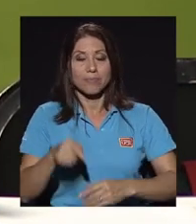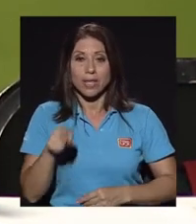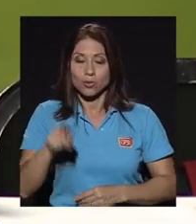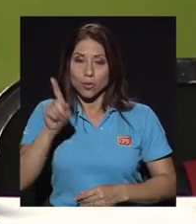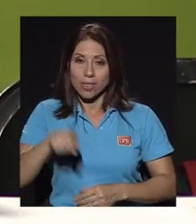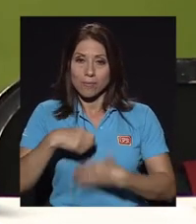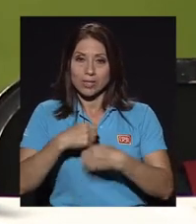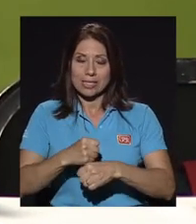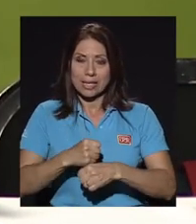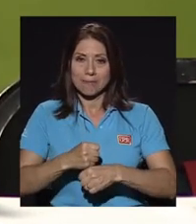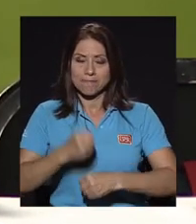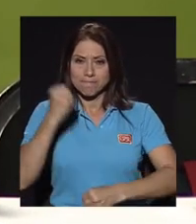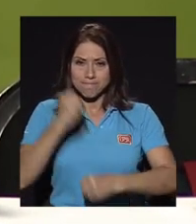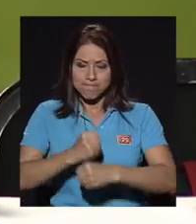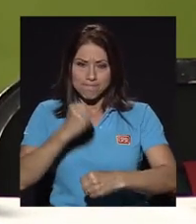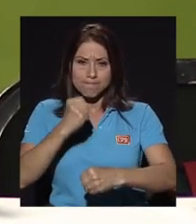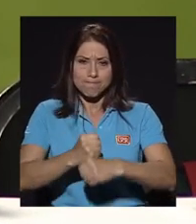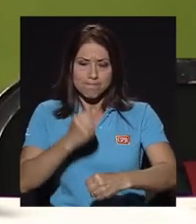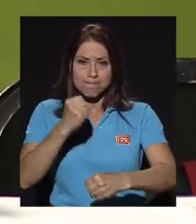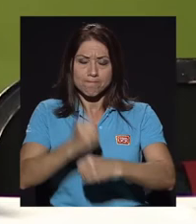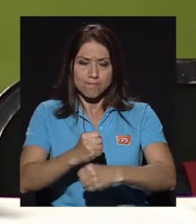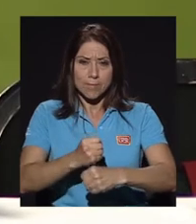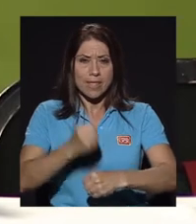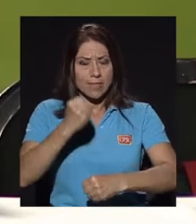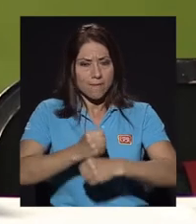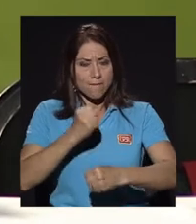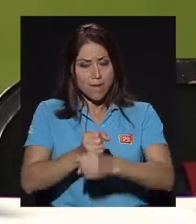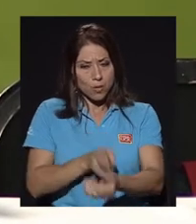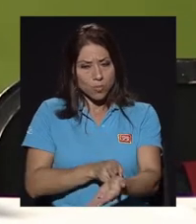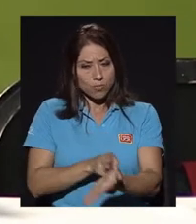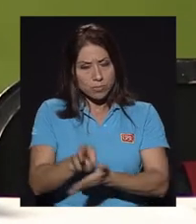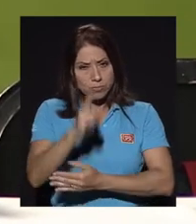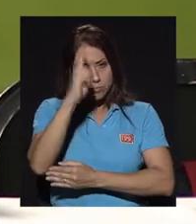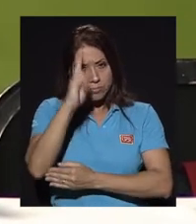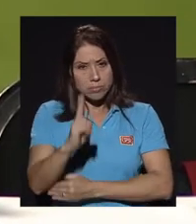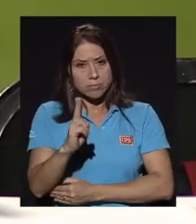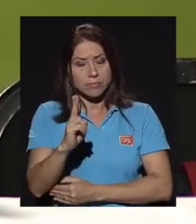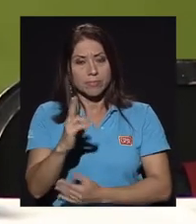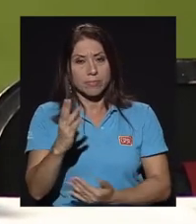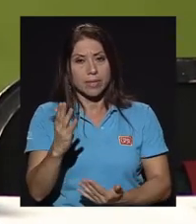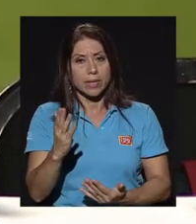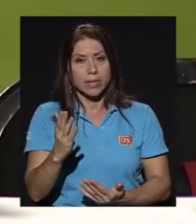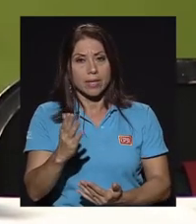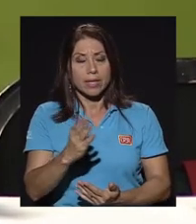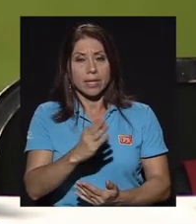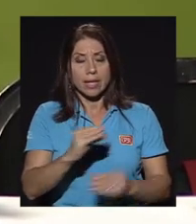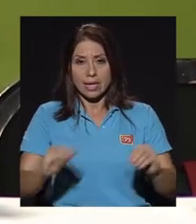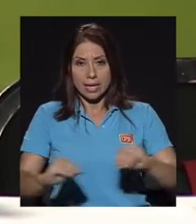lo que tenemos que hacer, puro trabajo, y trabajo honrado, honesto y